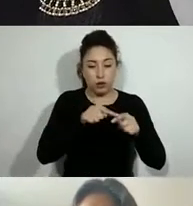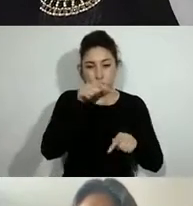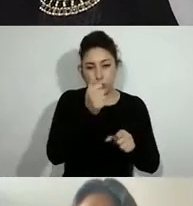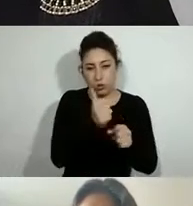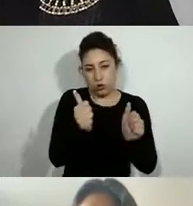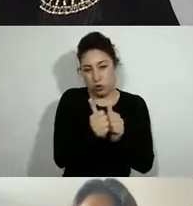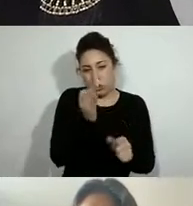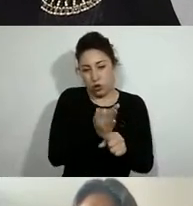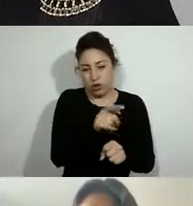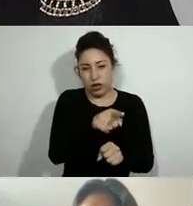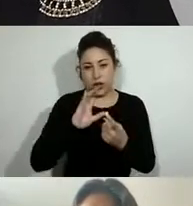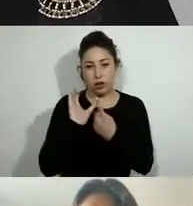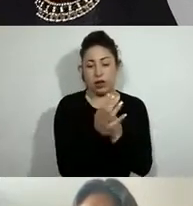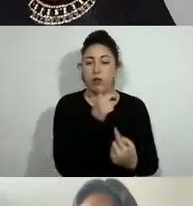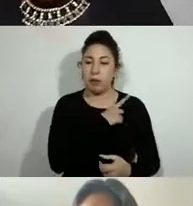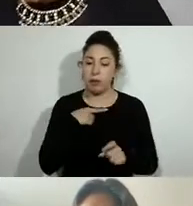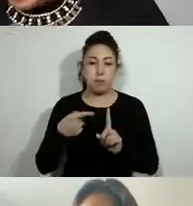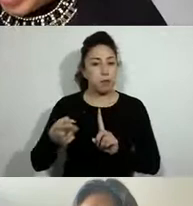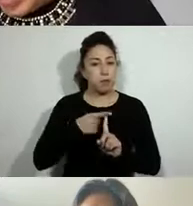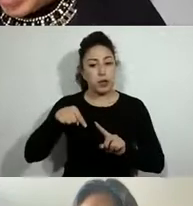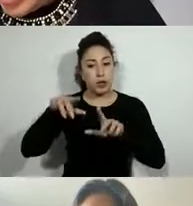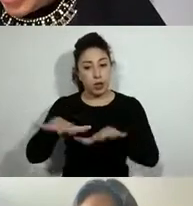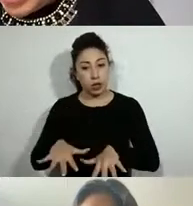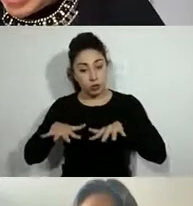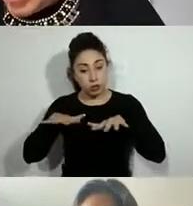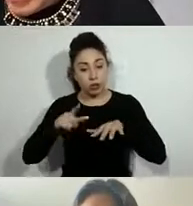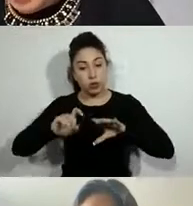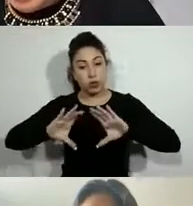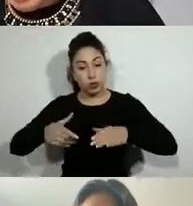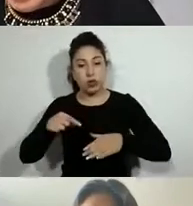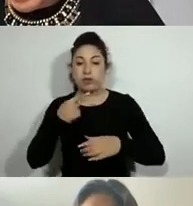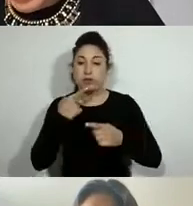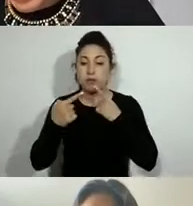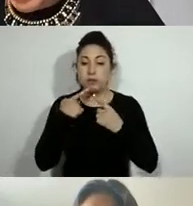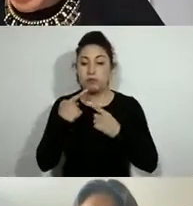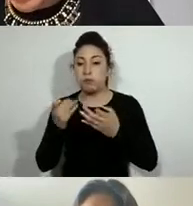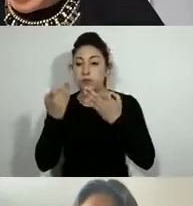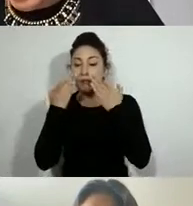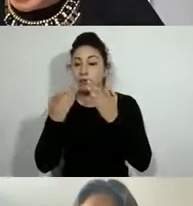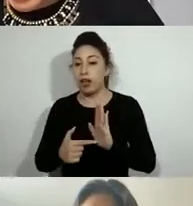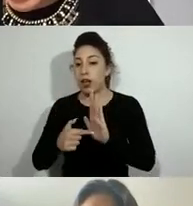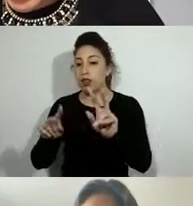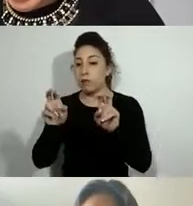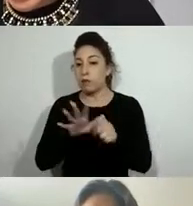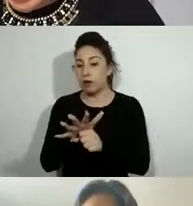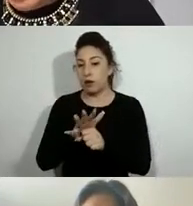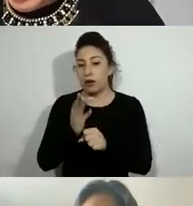tendría que haber pasado por el pleno, ya sea de la comisión permanente o del Congreso General. Ese era mi comentario. Muchas gracias